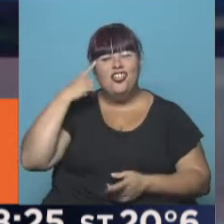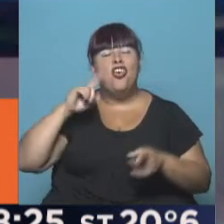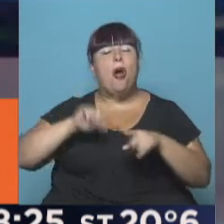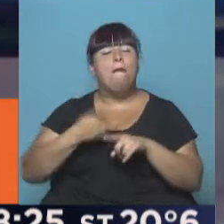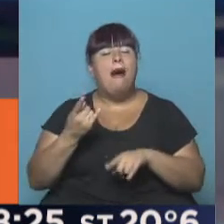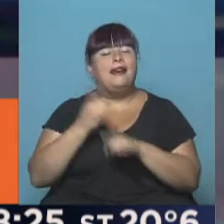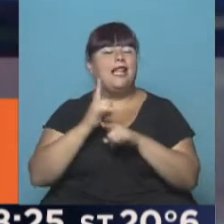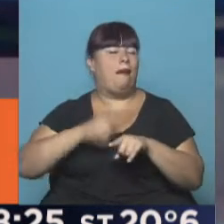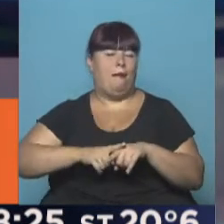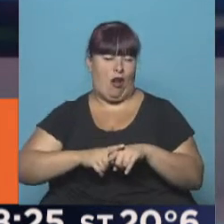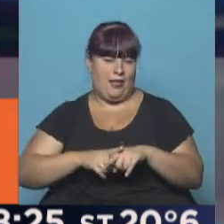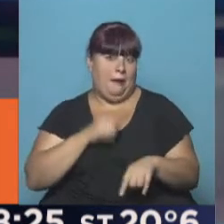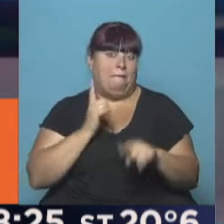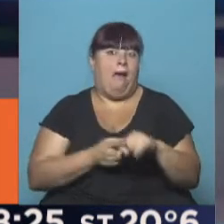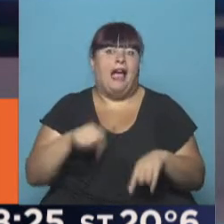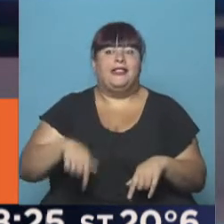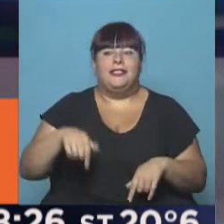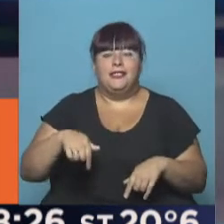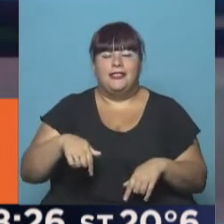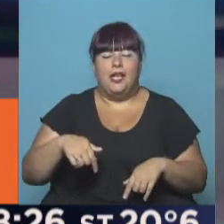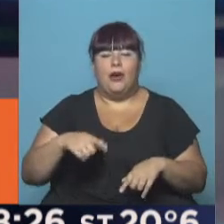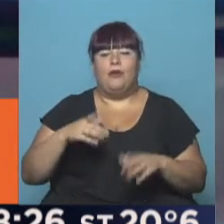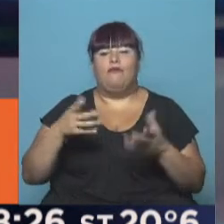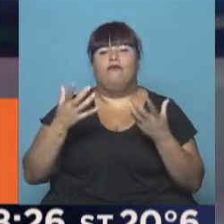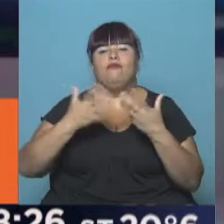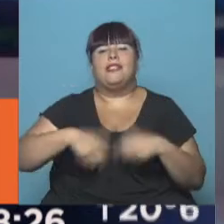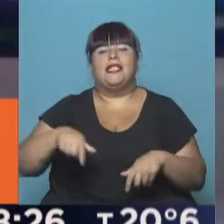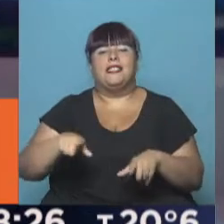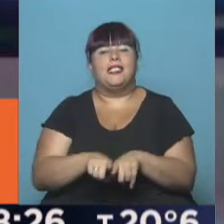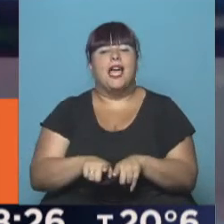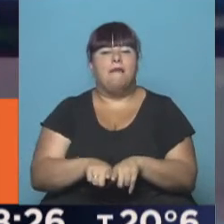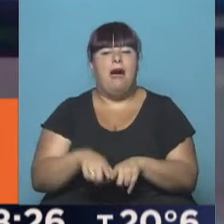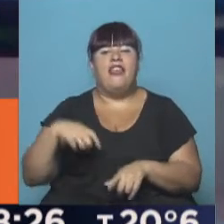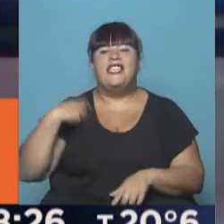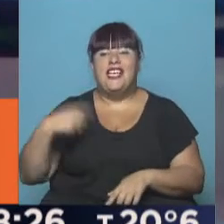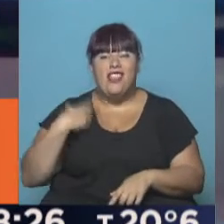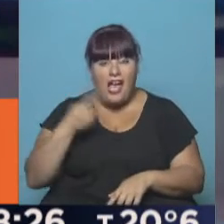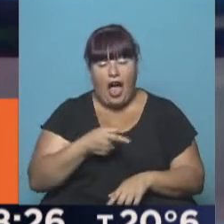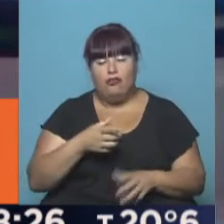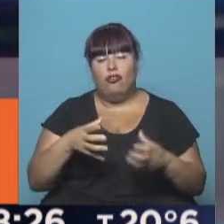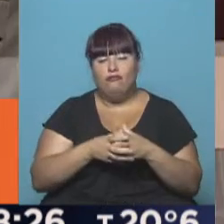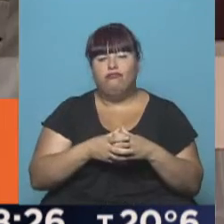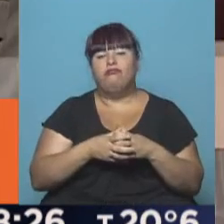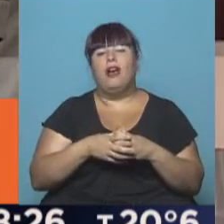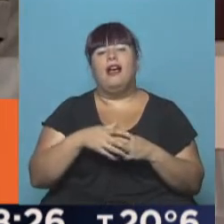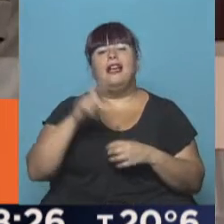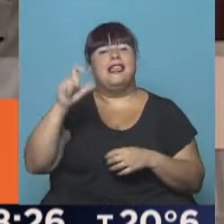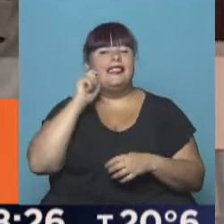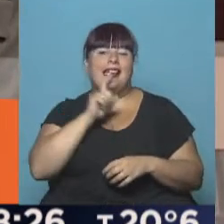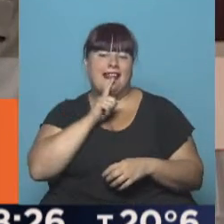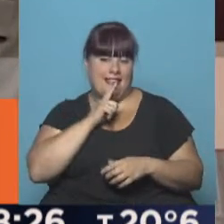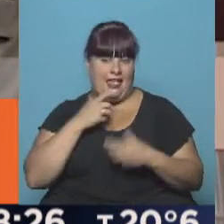son siempre políticos más en un sistema sindical donde donde la cgt